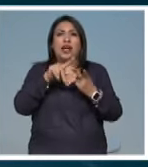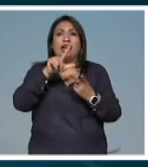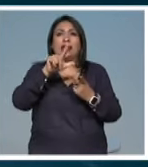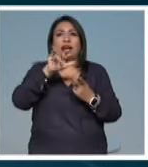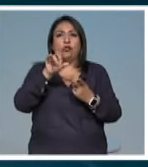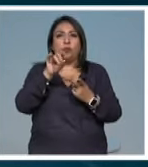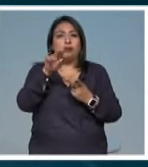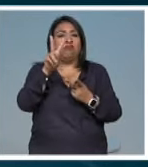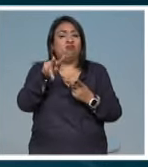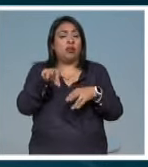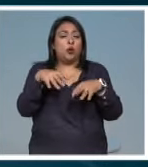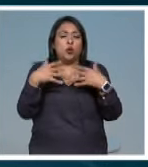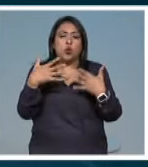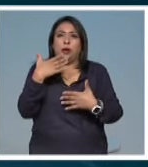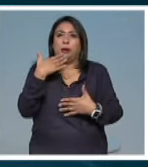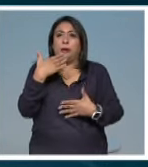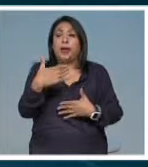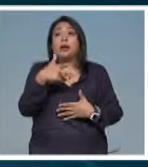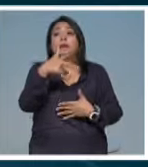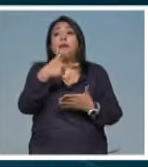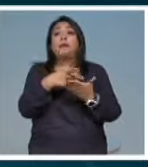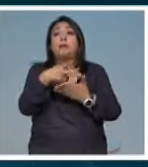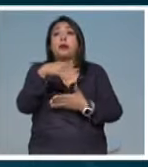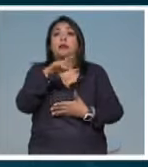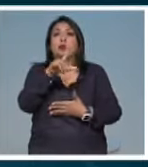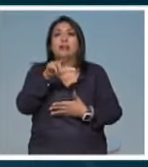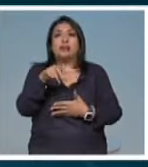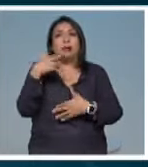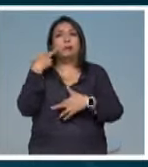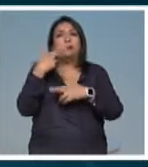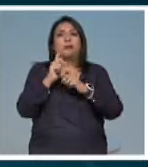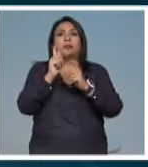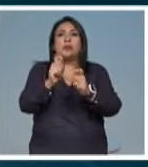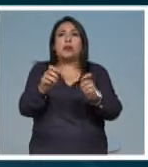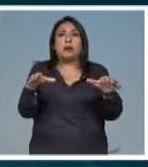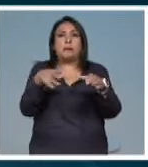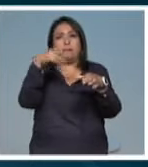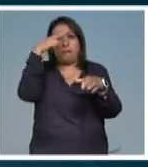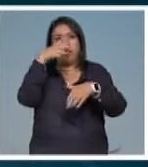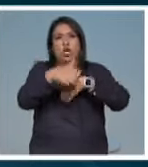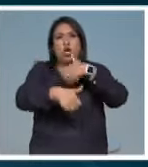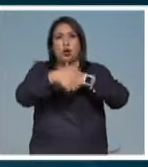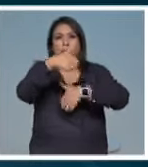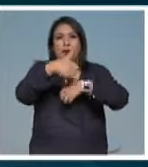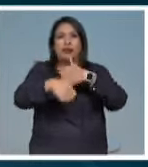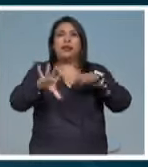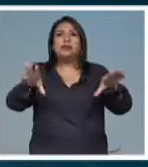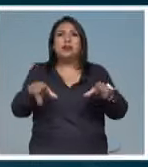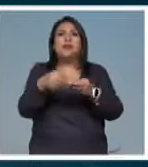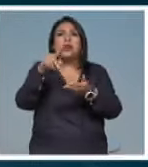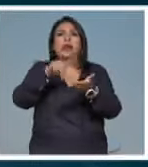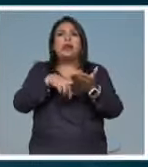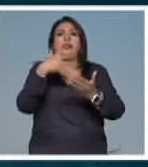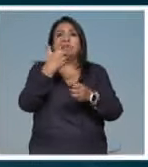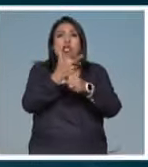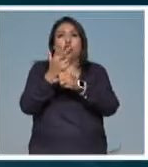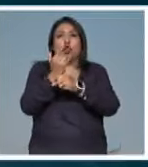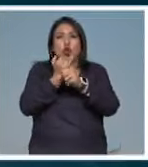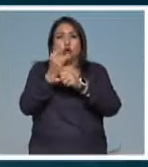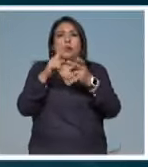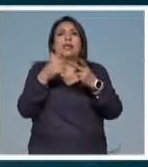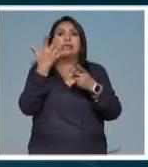hicieron un excelente trabajo. El premio Mezcal, que corresponde a las secciones mexicanas en competencia, está compuesta por 5